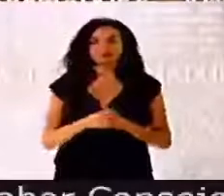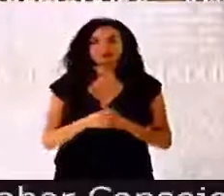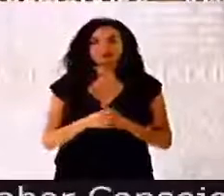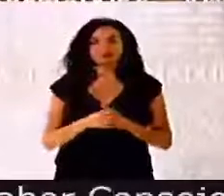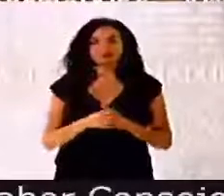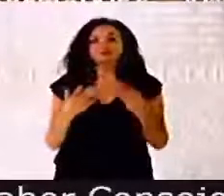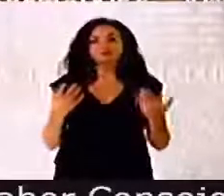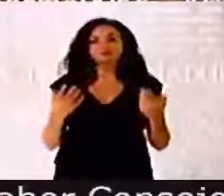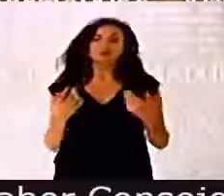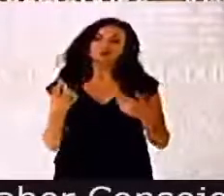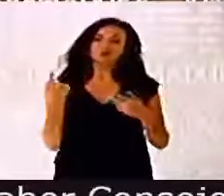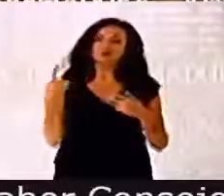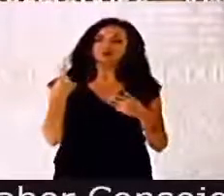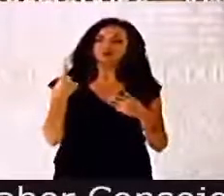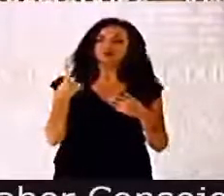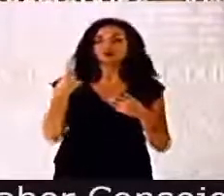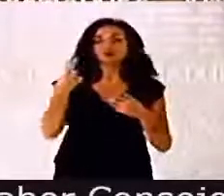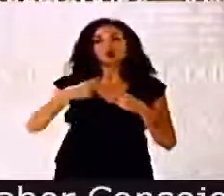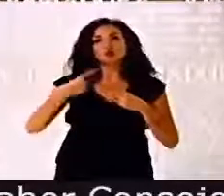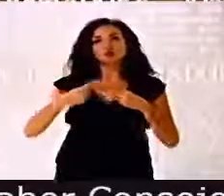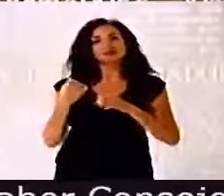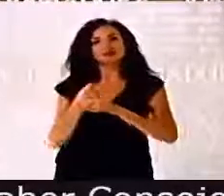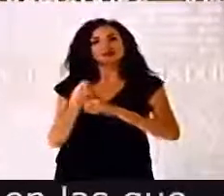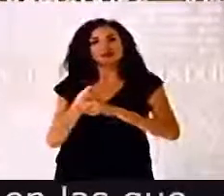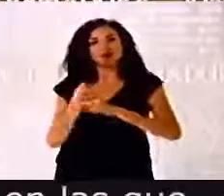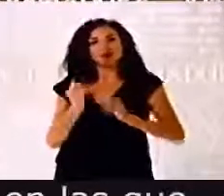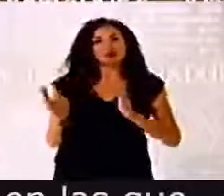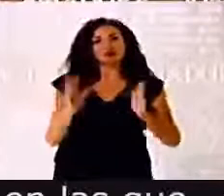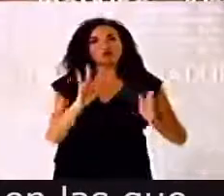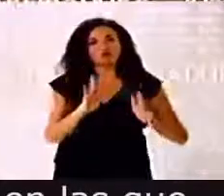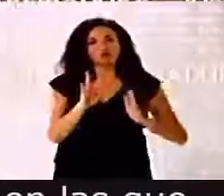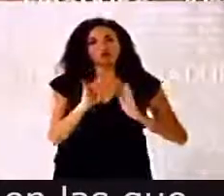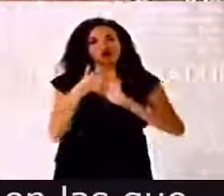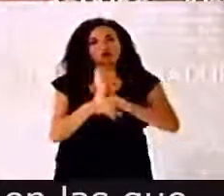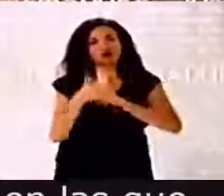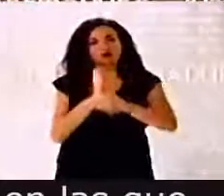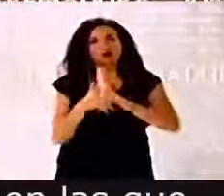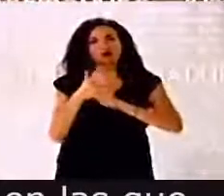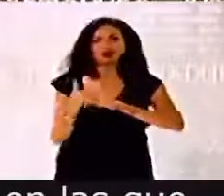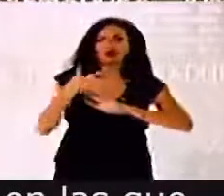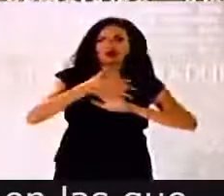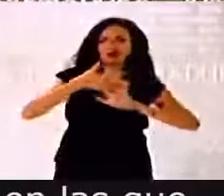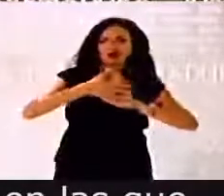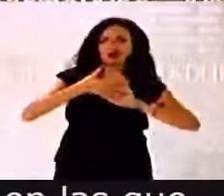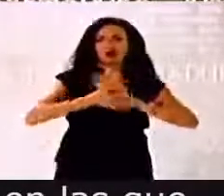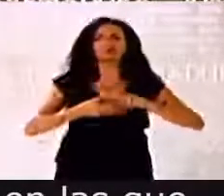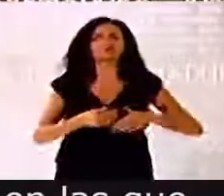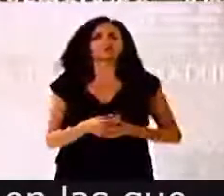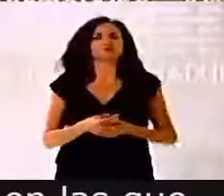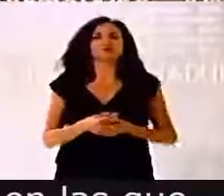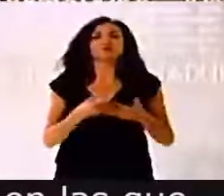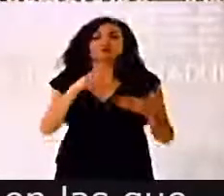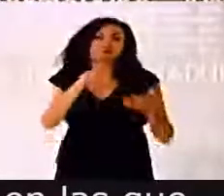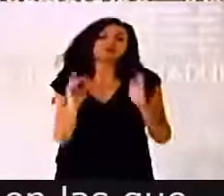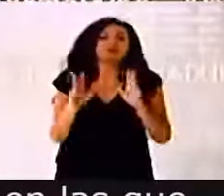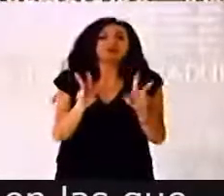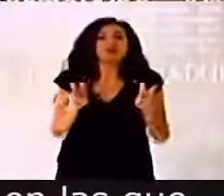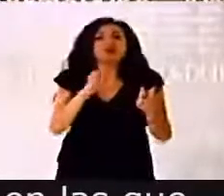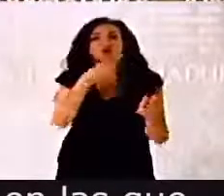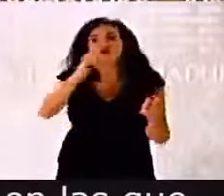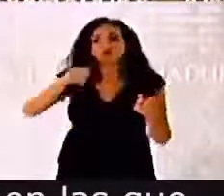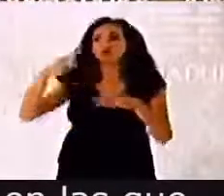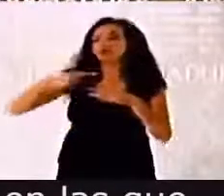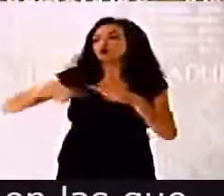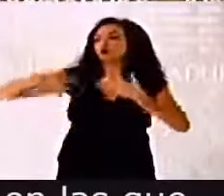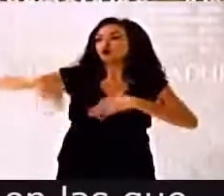distintas cosas en las que estamos trabajando de esta fase 3, de esta autoridad delegada, de este nuevo tiempo, además de las cosas ordinarias